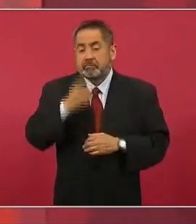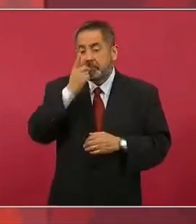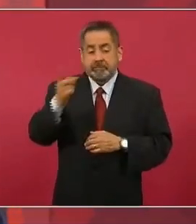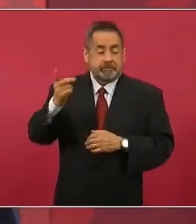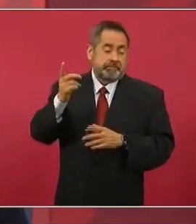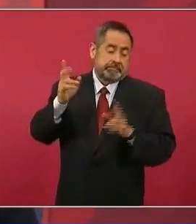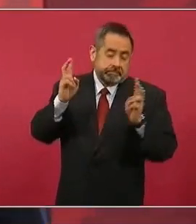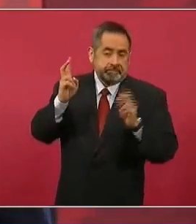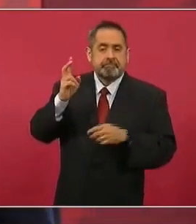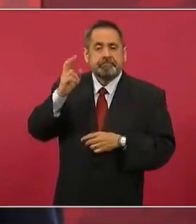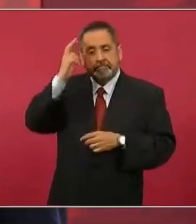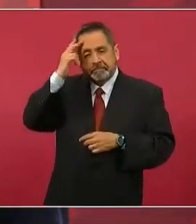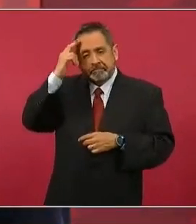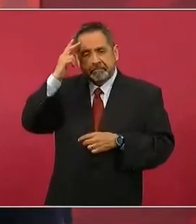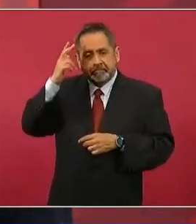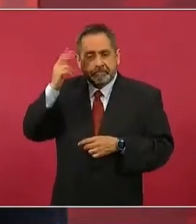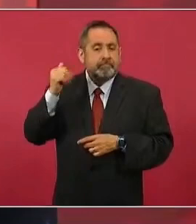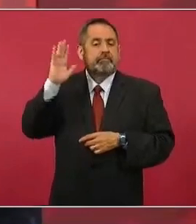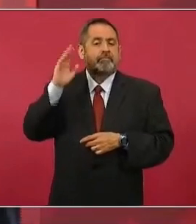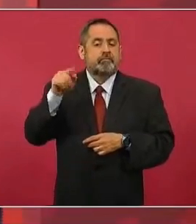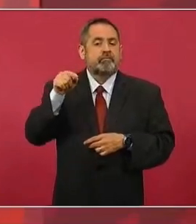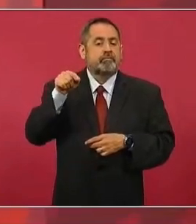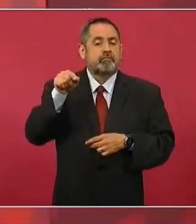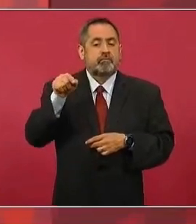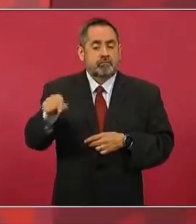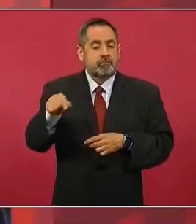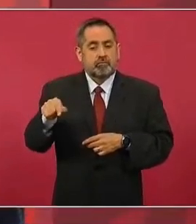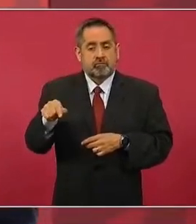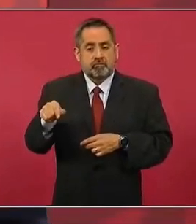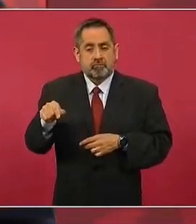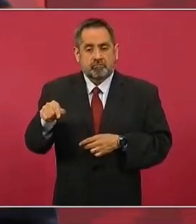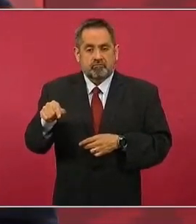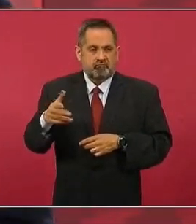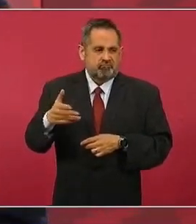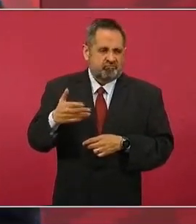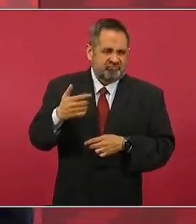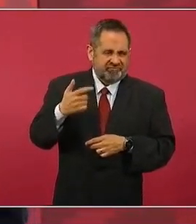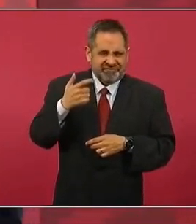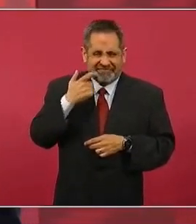supuestamente, porque era muy hábil,